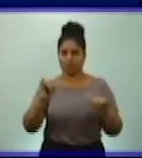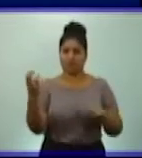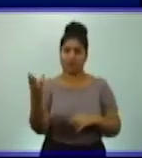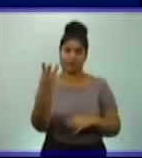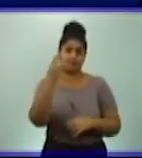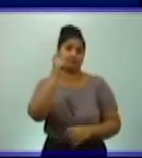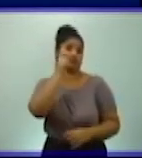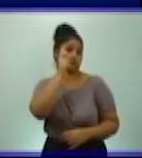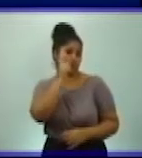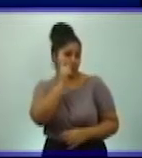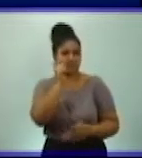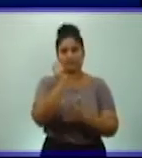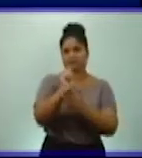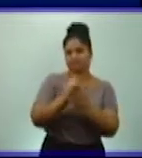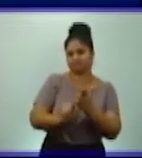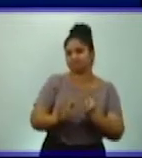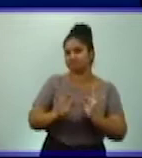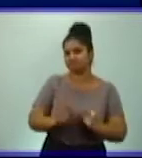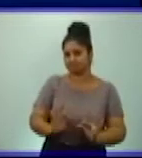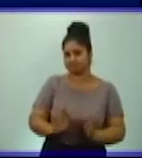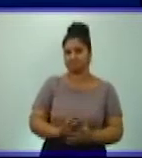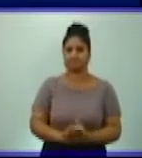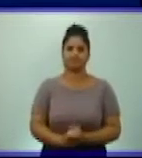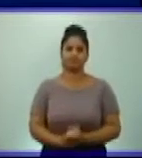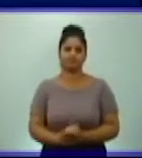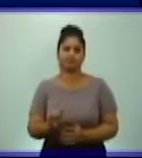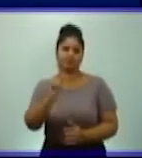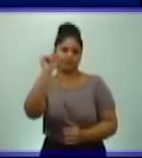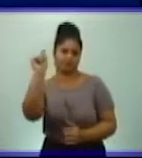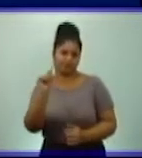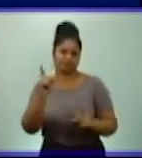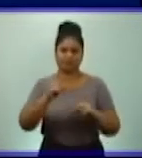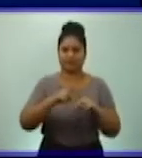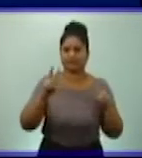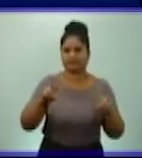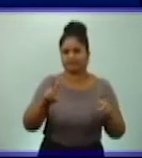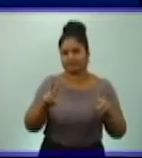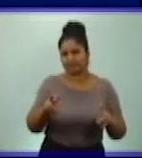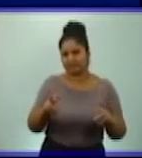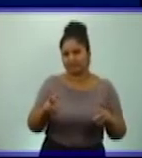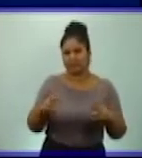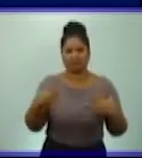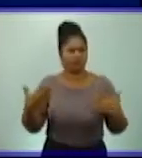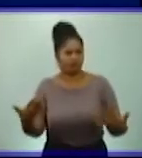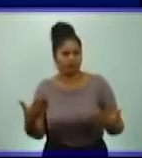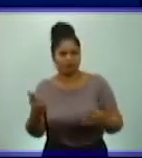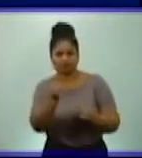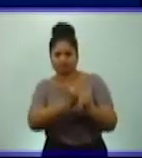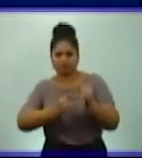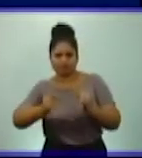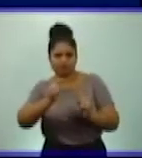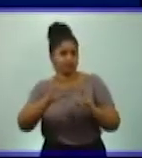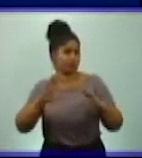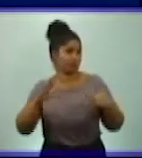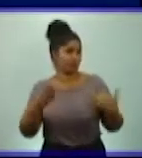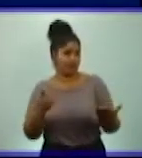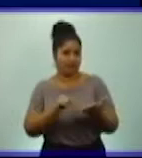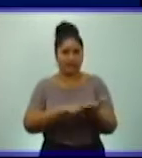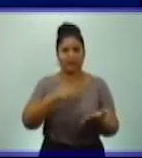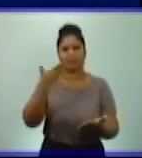está hablando Sor Juana Inés en este poema? Les recuerdo que deben seguir la lectura y el análisis por la